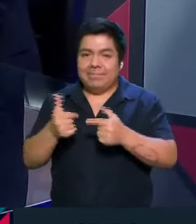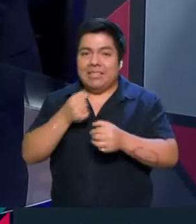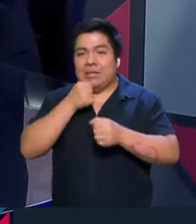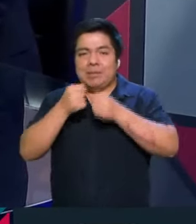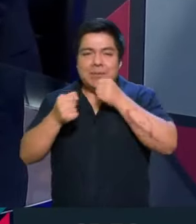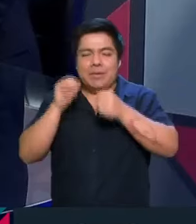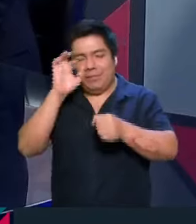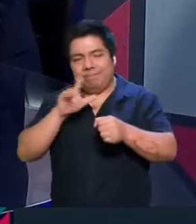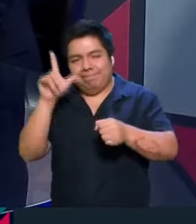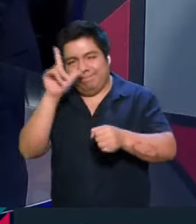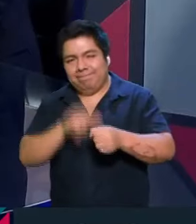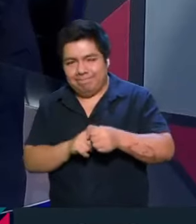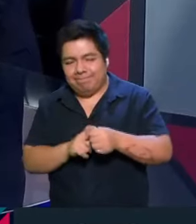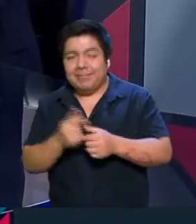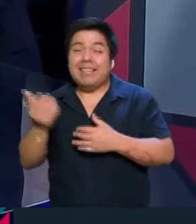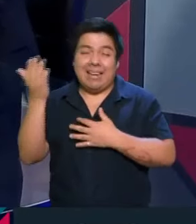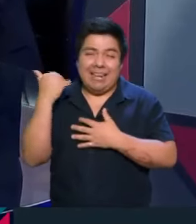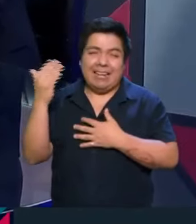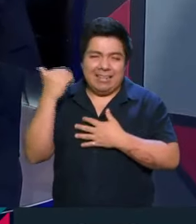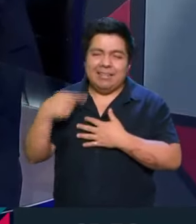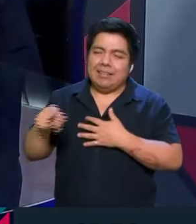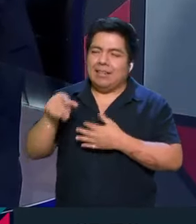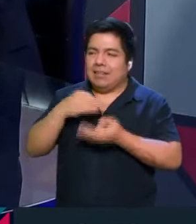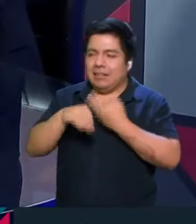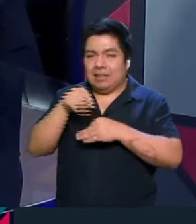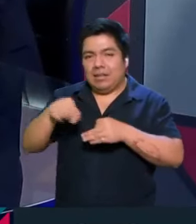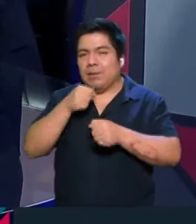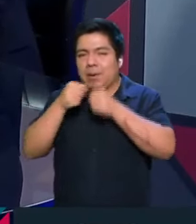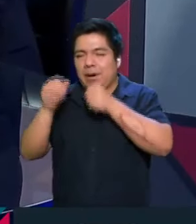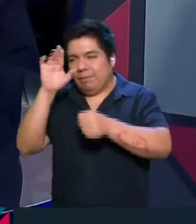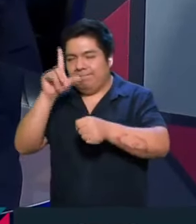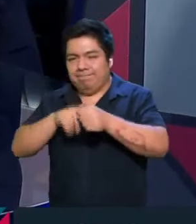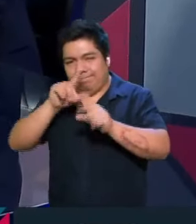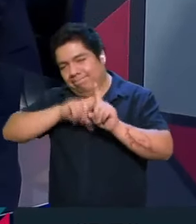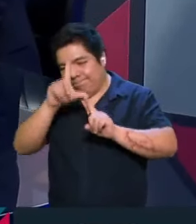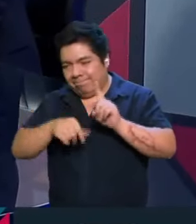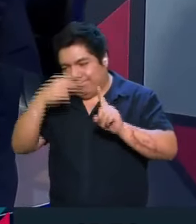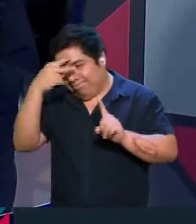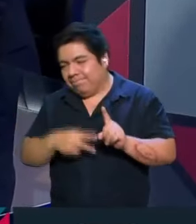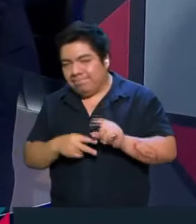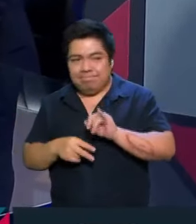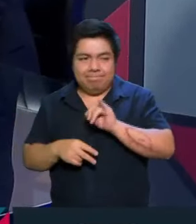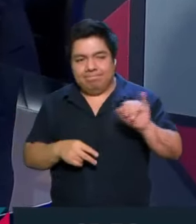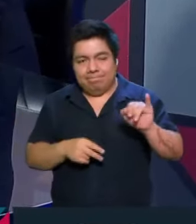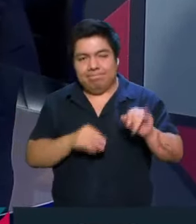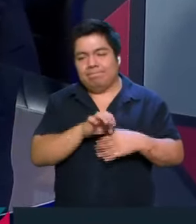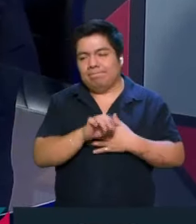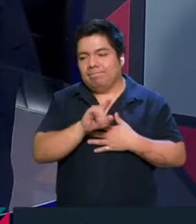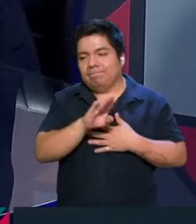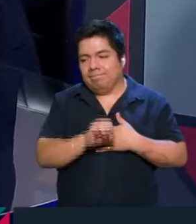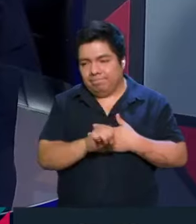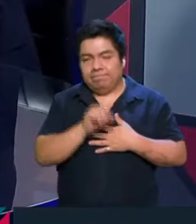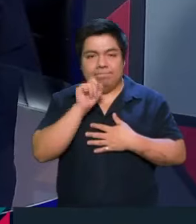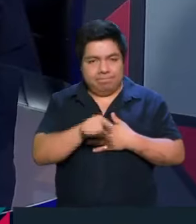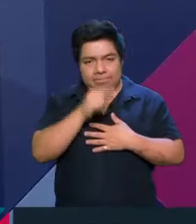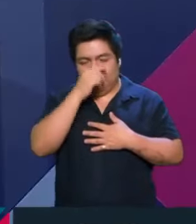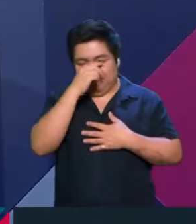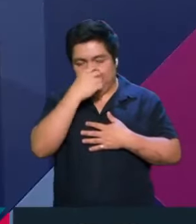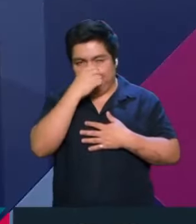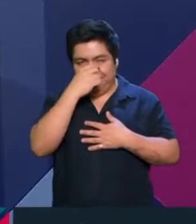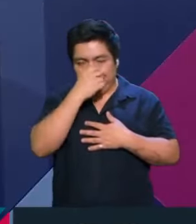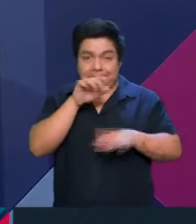periodistas culturales que en su momento reivindicaron al periodismo cultural, periodistas de izquierda como Manuel Blanco también, y que